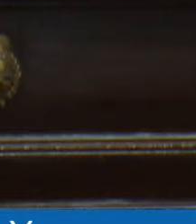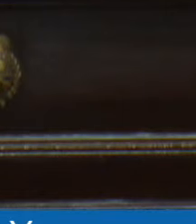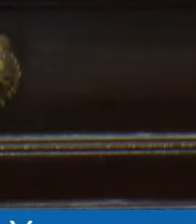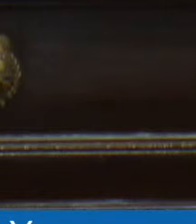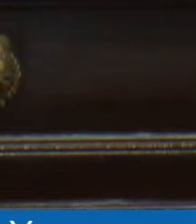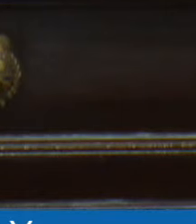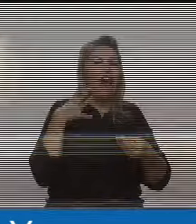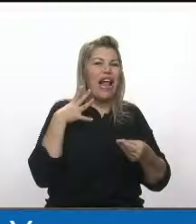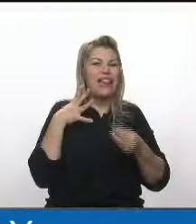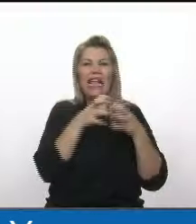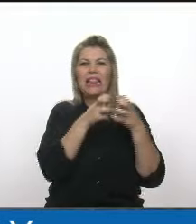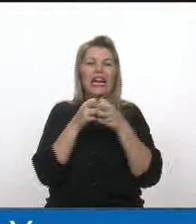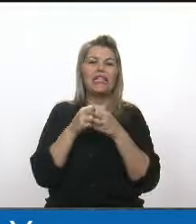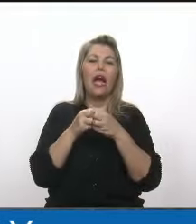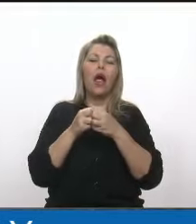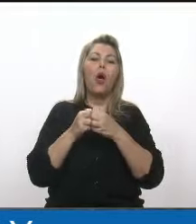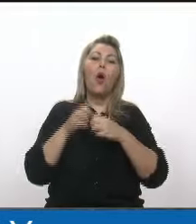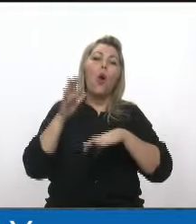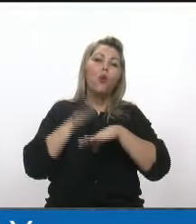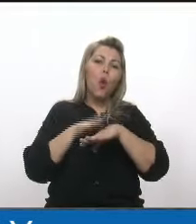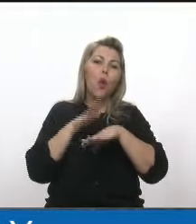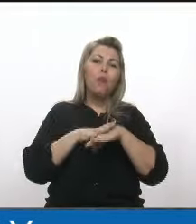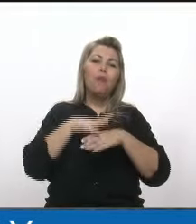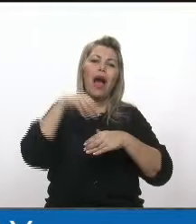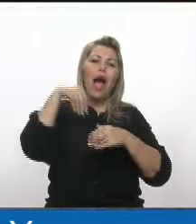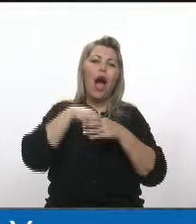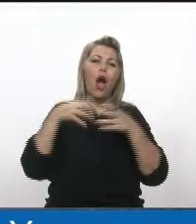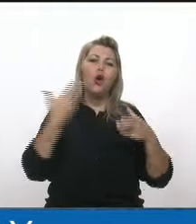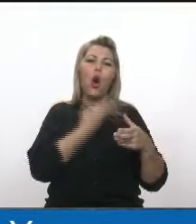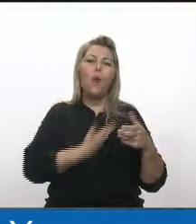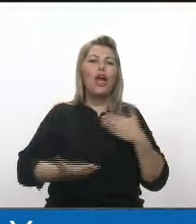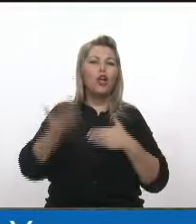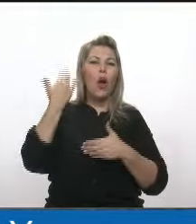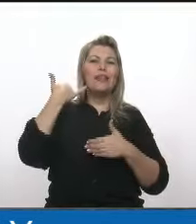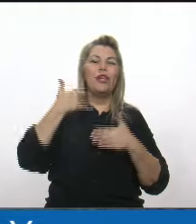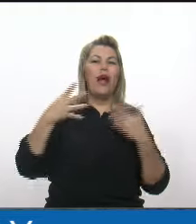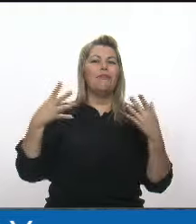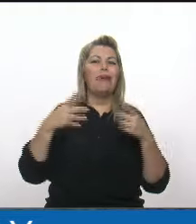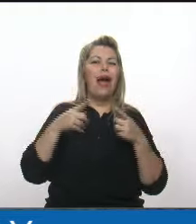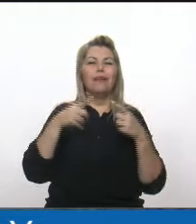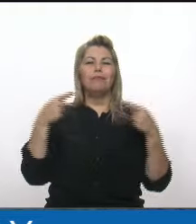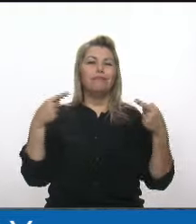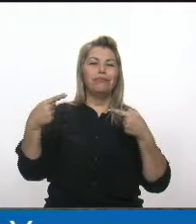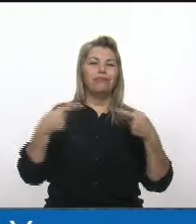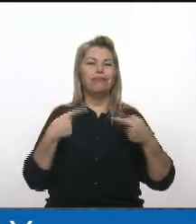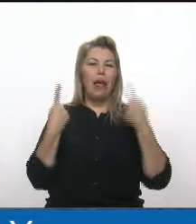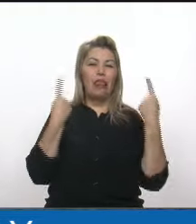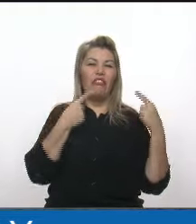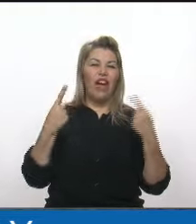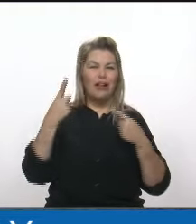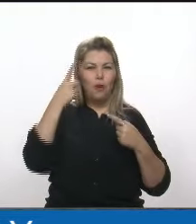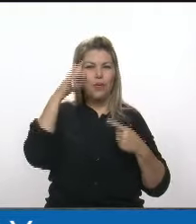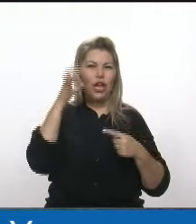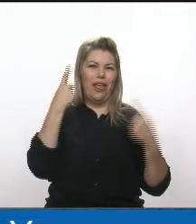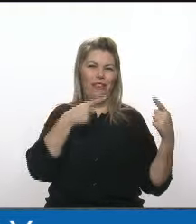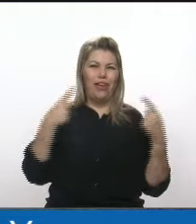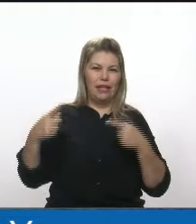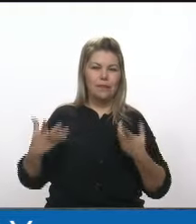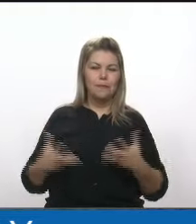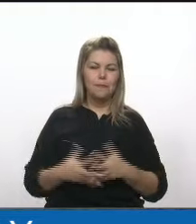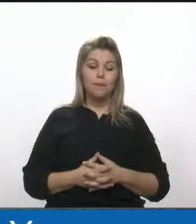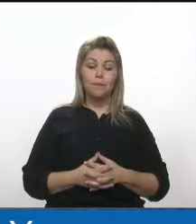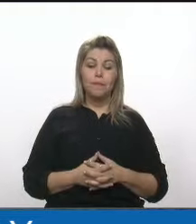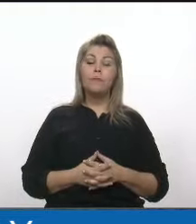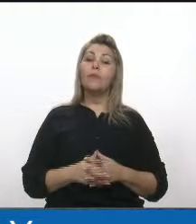desde las diferencias internas dentro del gobierno anterior nosotros necesitamos defender